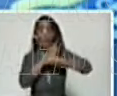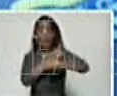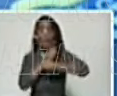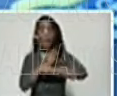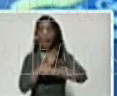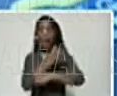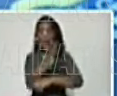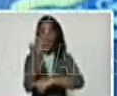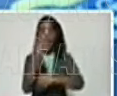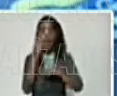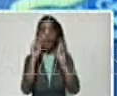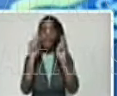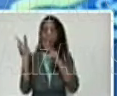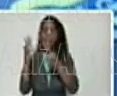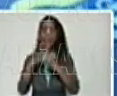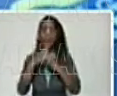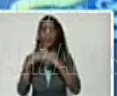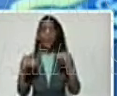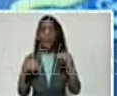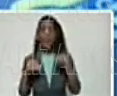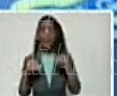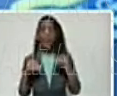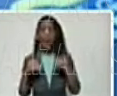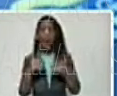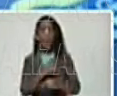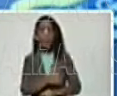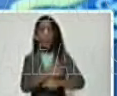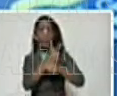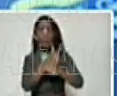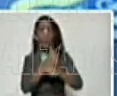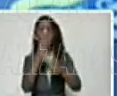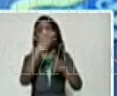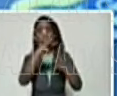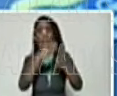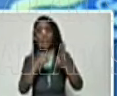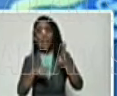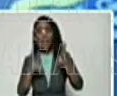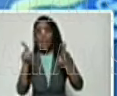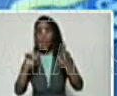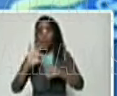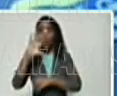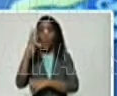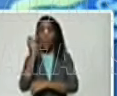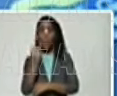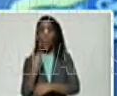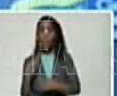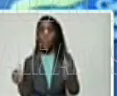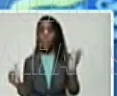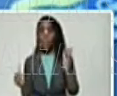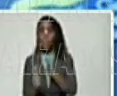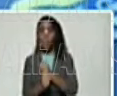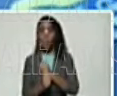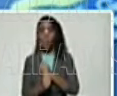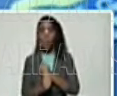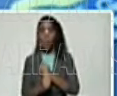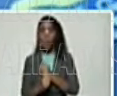Ustedes han visto todo el arsenal que hemos logrado